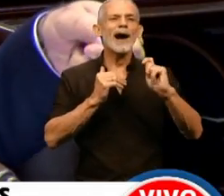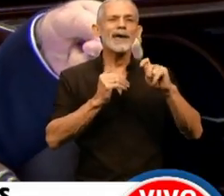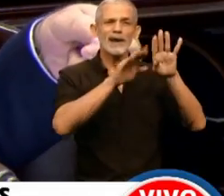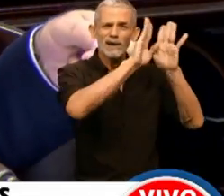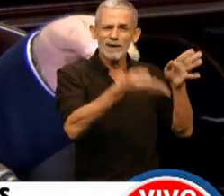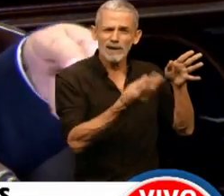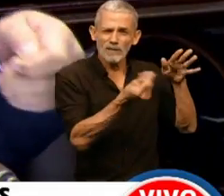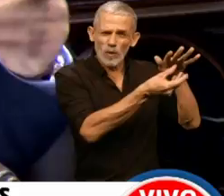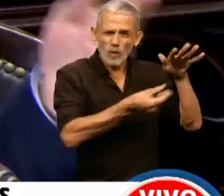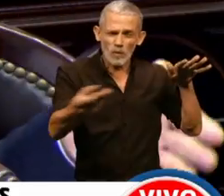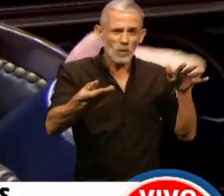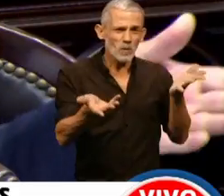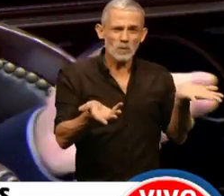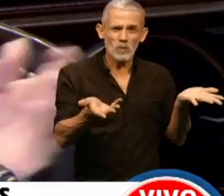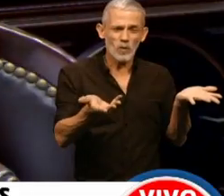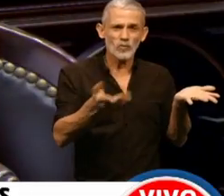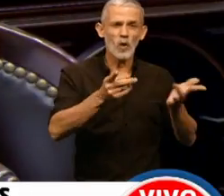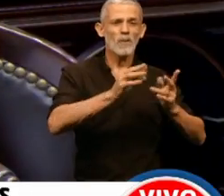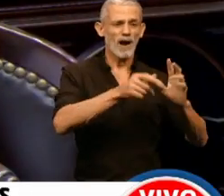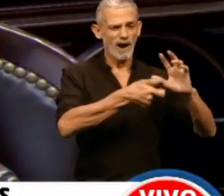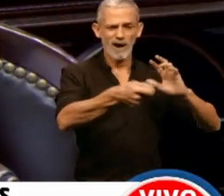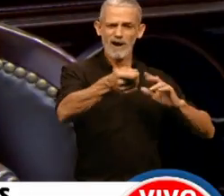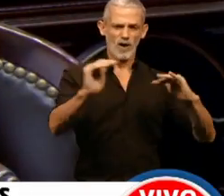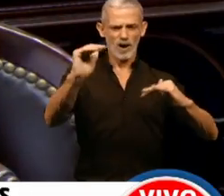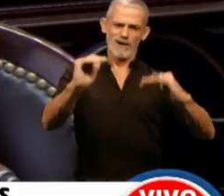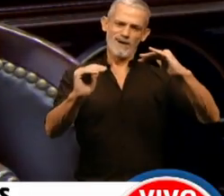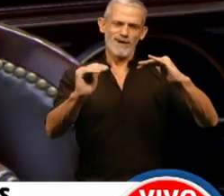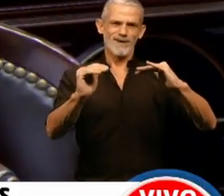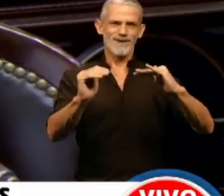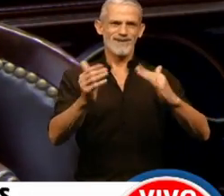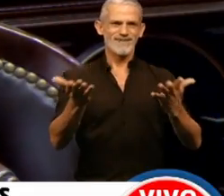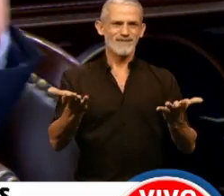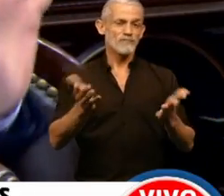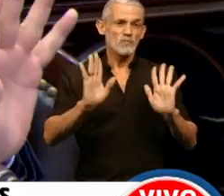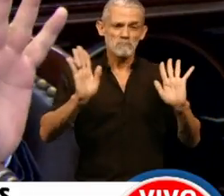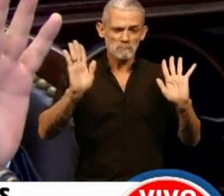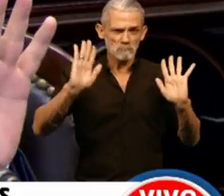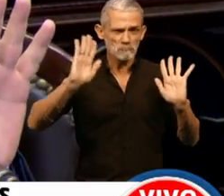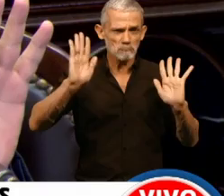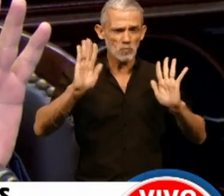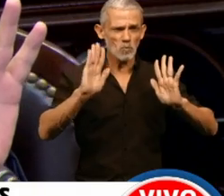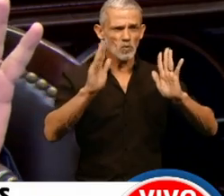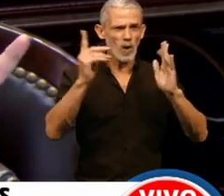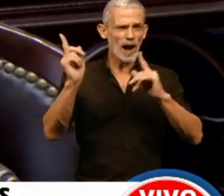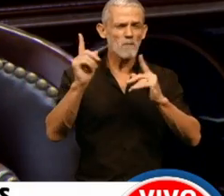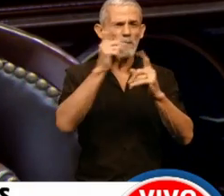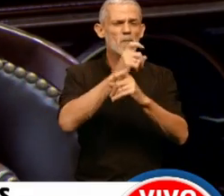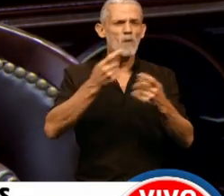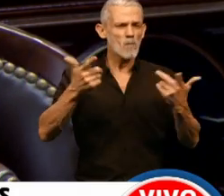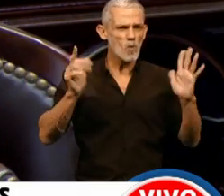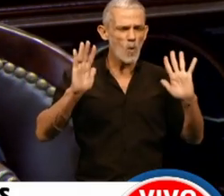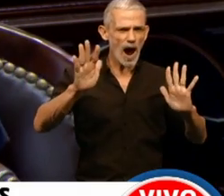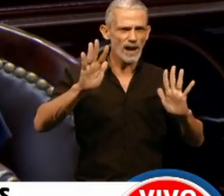fondo fiduciario para la compensación de tarifa de gas por lo tanto no hay ningún problema no hay